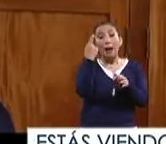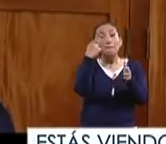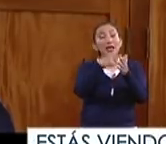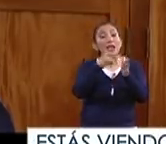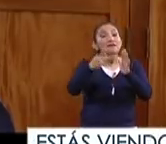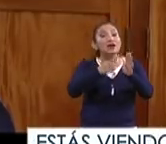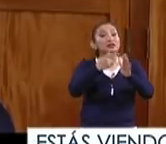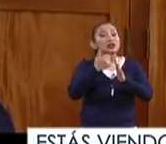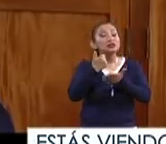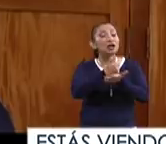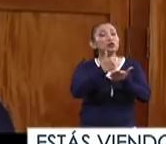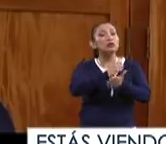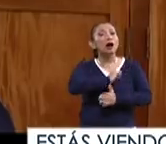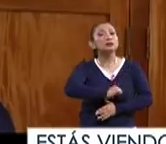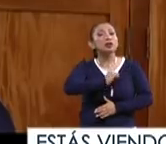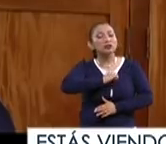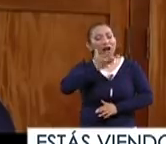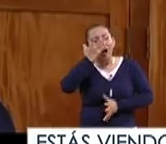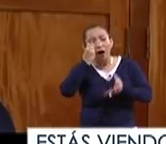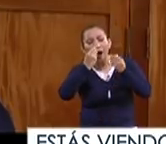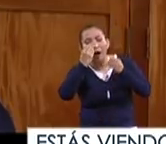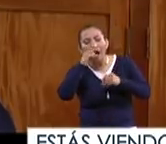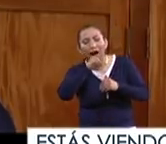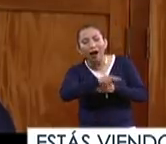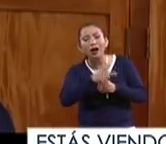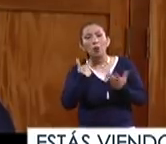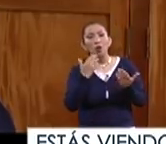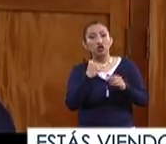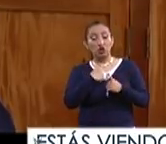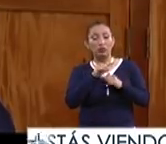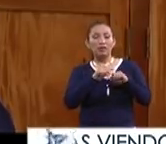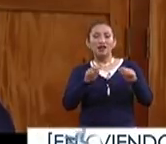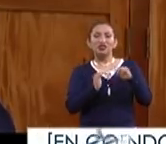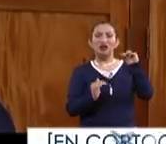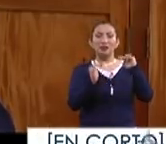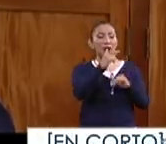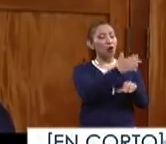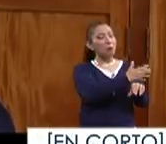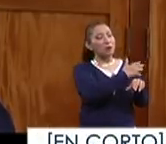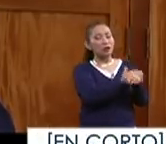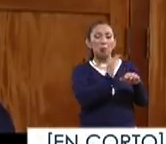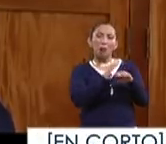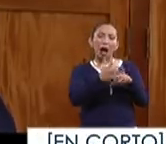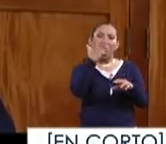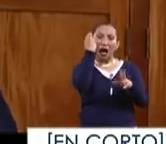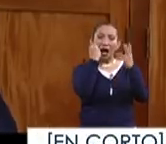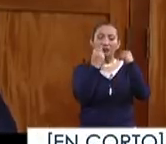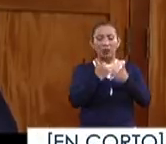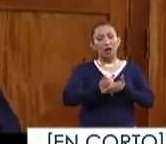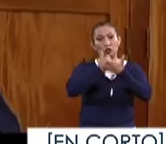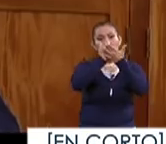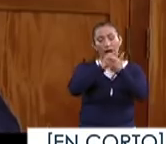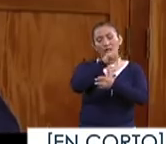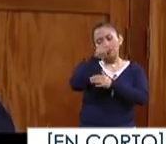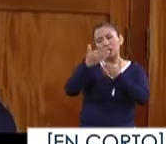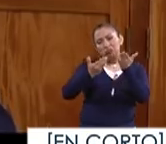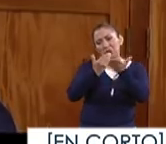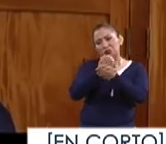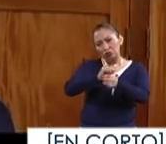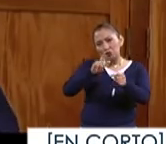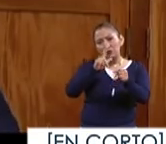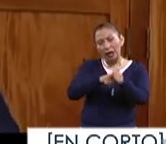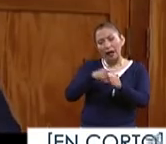1000 cirugías a ayudar. Entonces había un hándicap diferente entre mis compañeros y yo, que me sirvió mucho en mi servicio